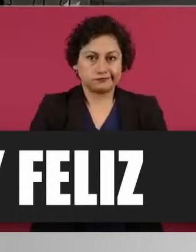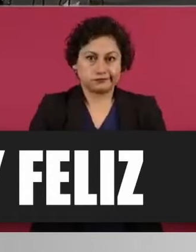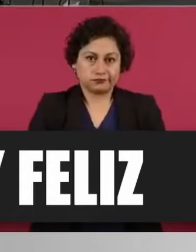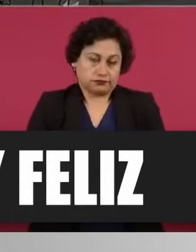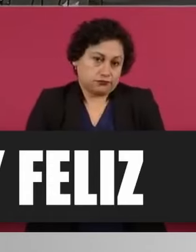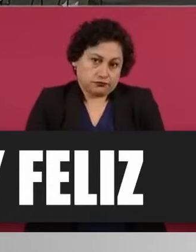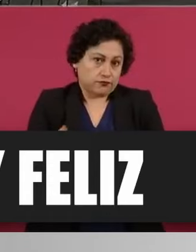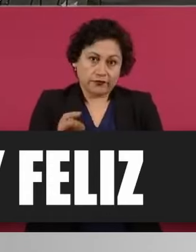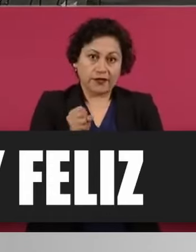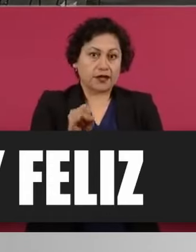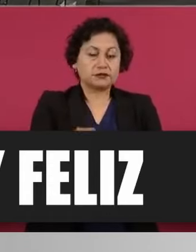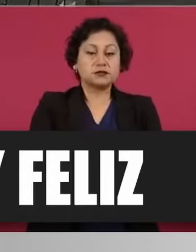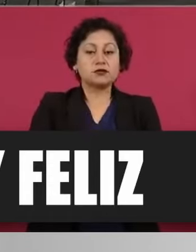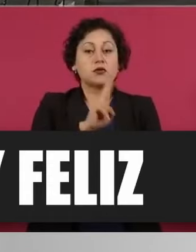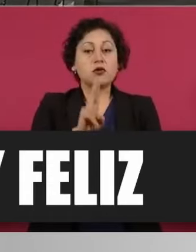tener nuestro hogar.